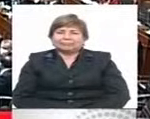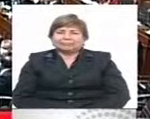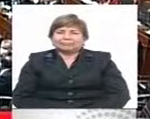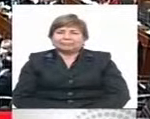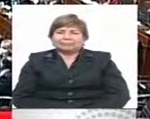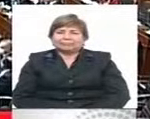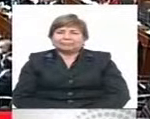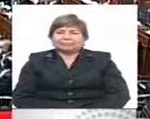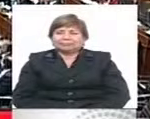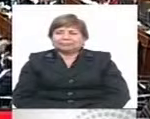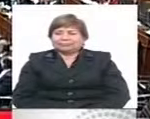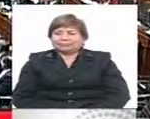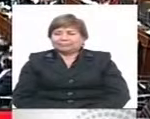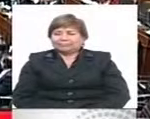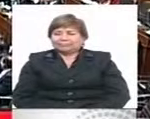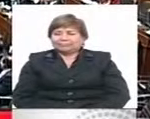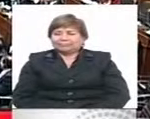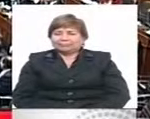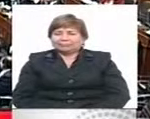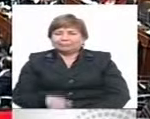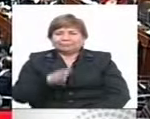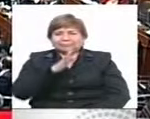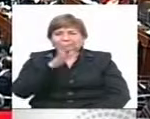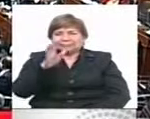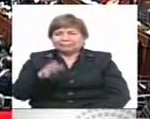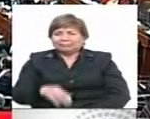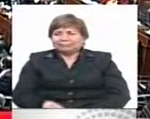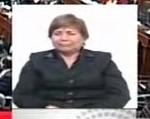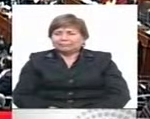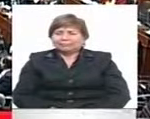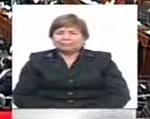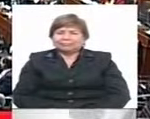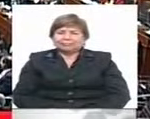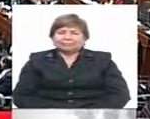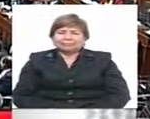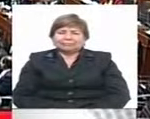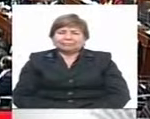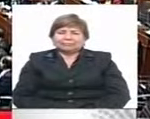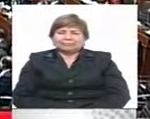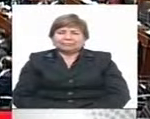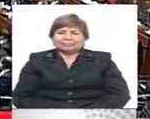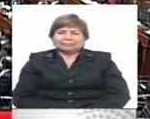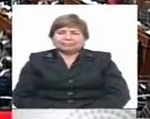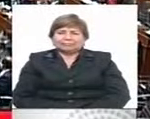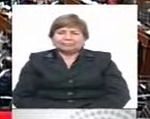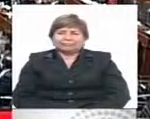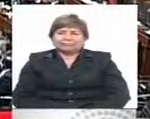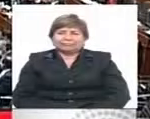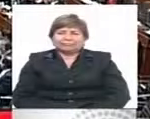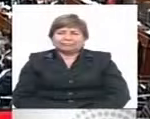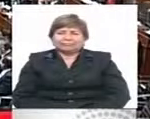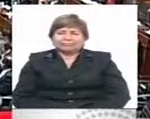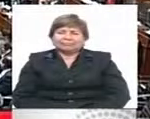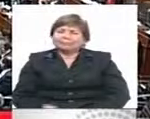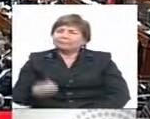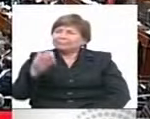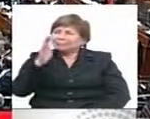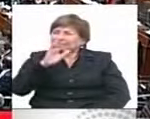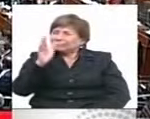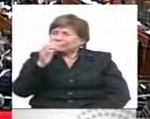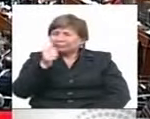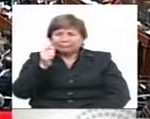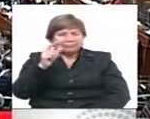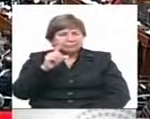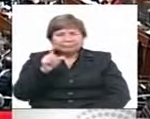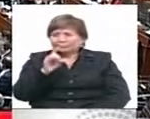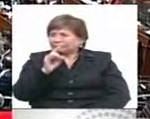Se ha dirigido a él. ¿Para qué se dirige a él? Se ha dirigido a él. Señor congresista, no hay alusión